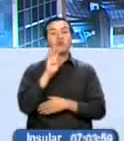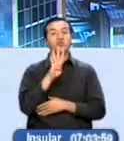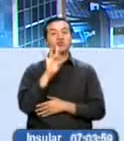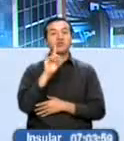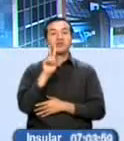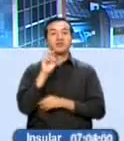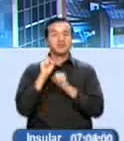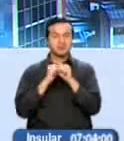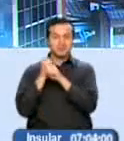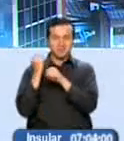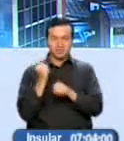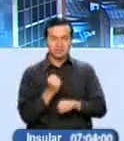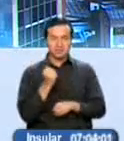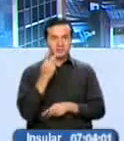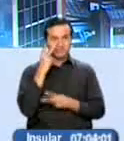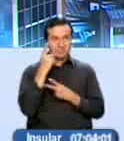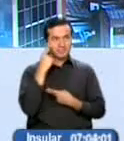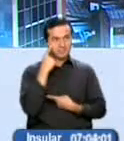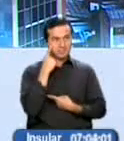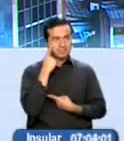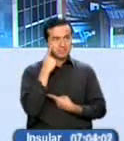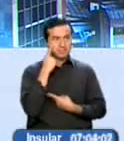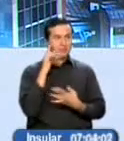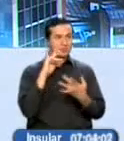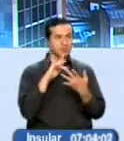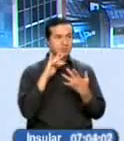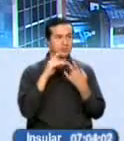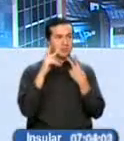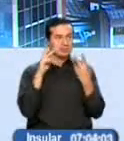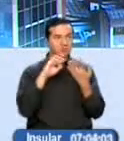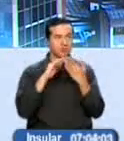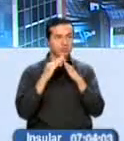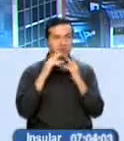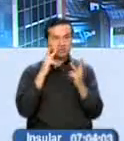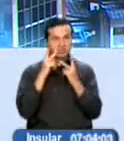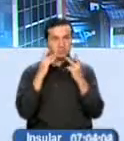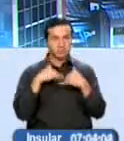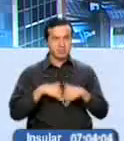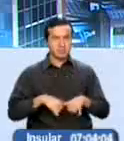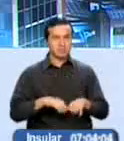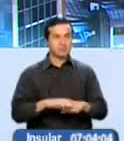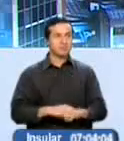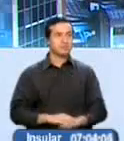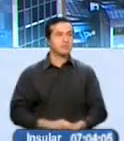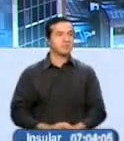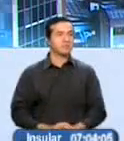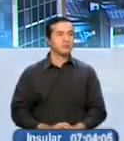Excelente jornada para todos. Vamos a ir de inmediato con esto, con la comunidad. A continuación.